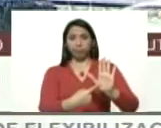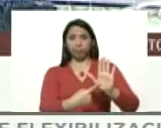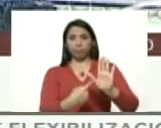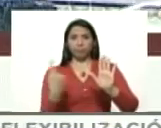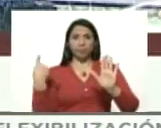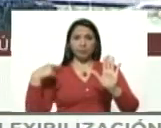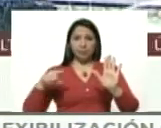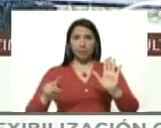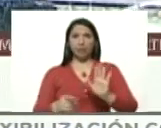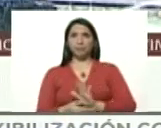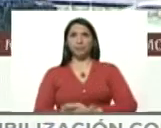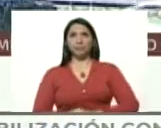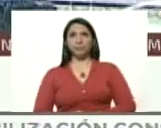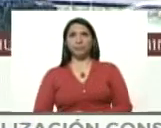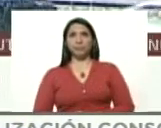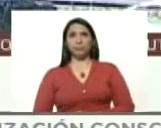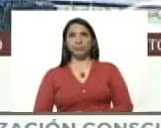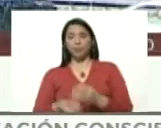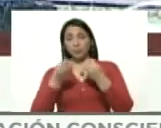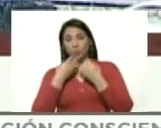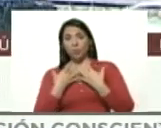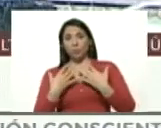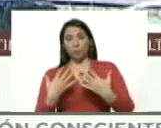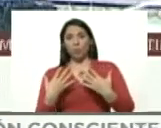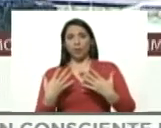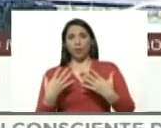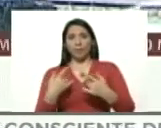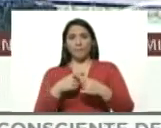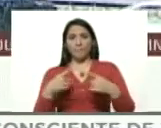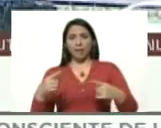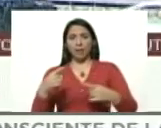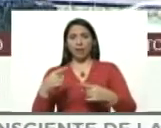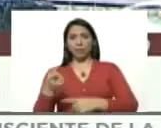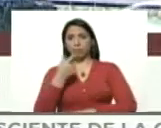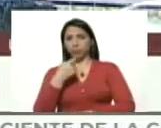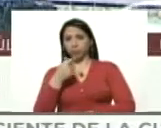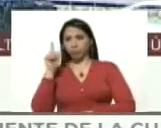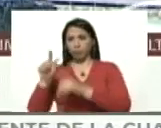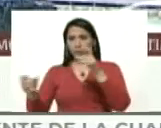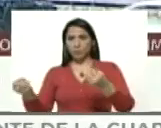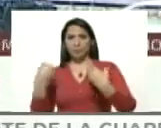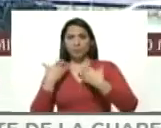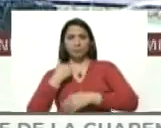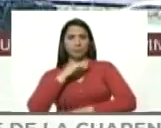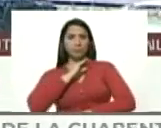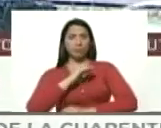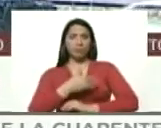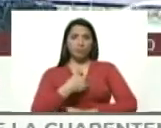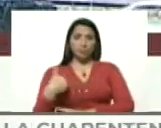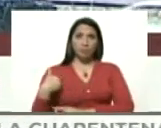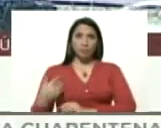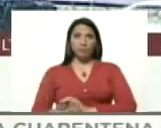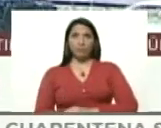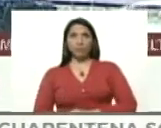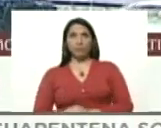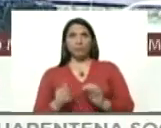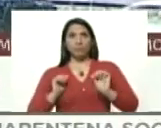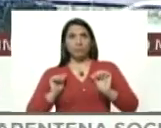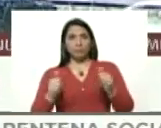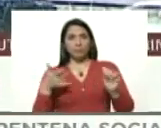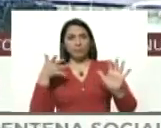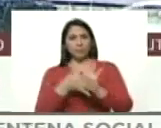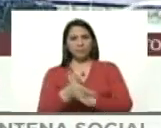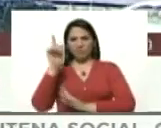tienen un buen efecto para el tratamiento de los casos. Queremos empezar a